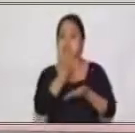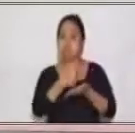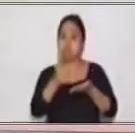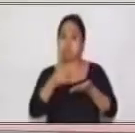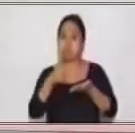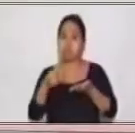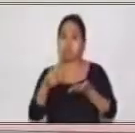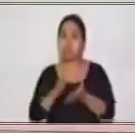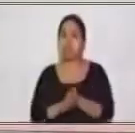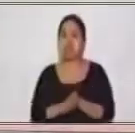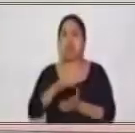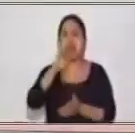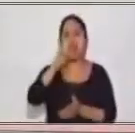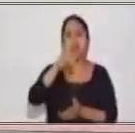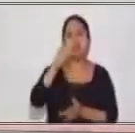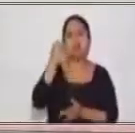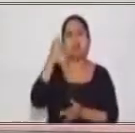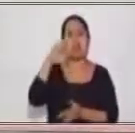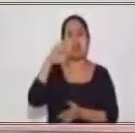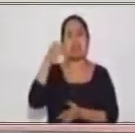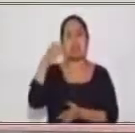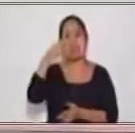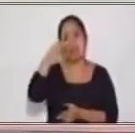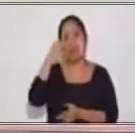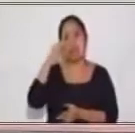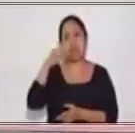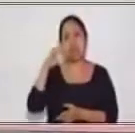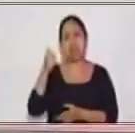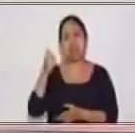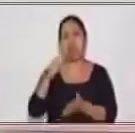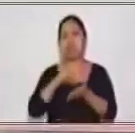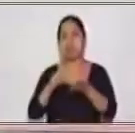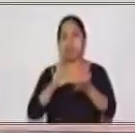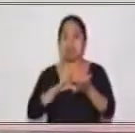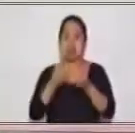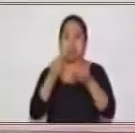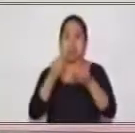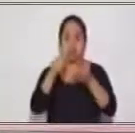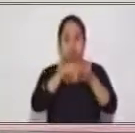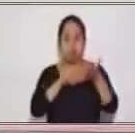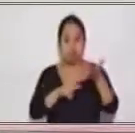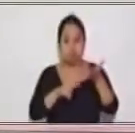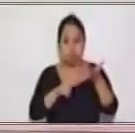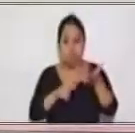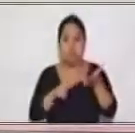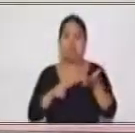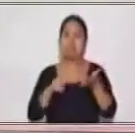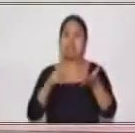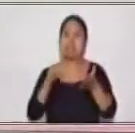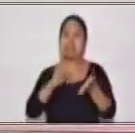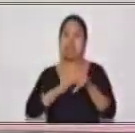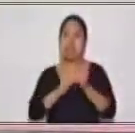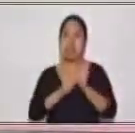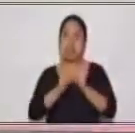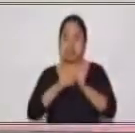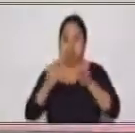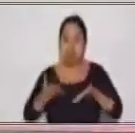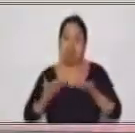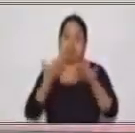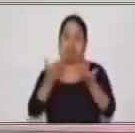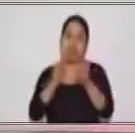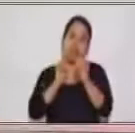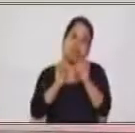¿Por qué es didáctica? Porque a través de todas las lecturas que ellos tenían, siempre iban a dejar una enseñanza, ya sea una